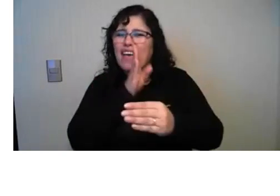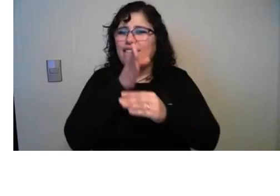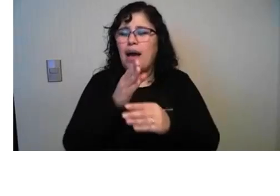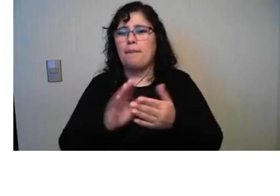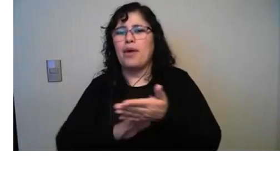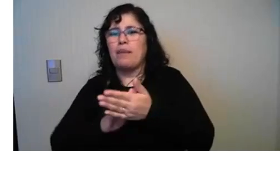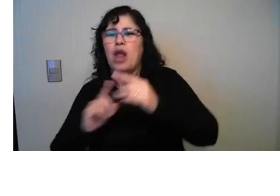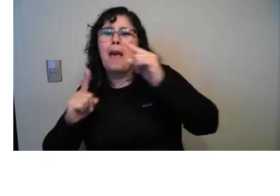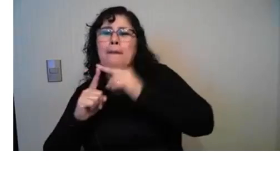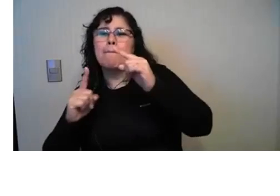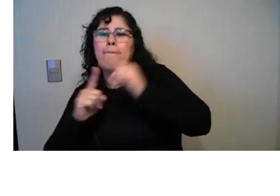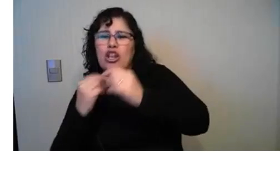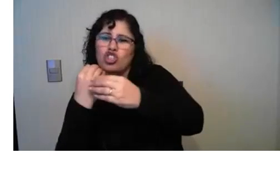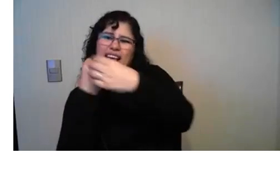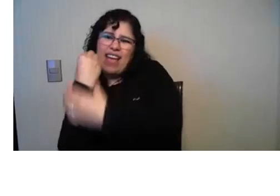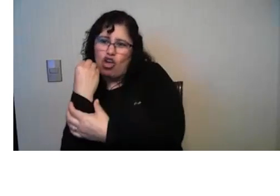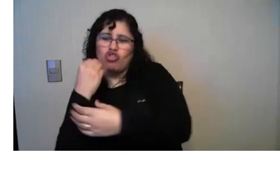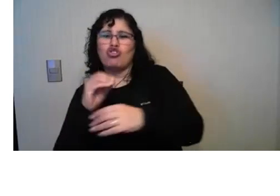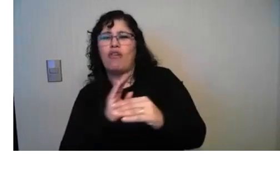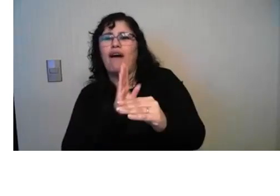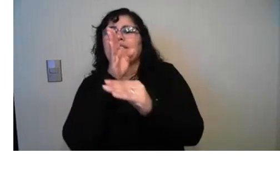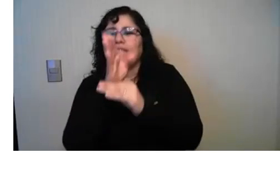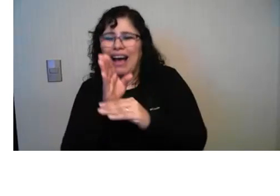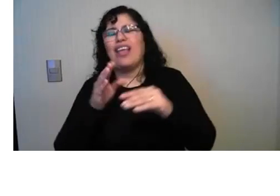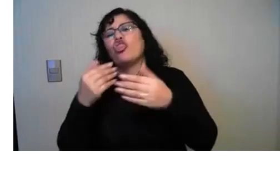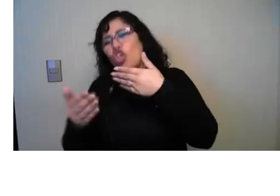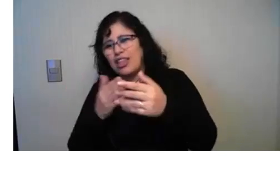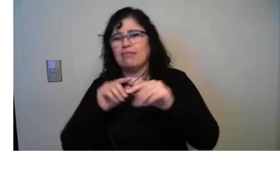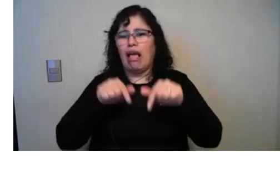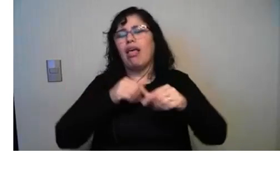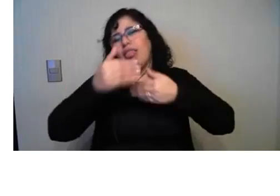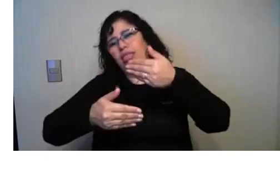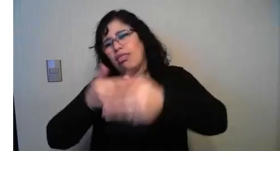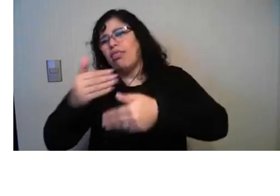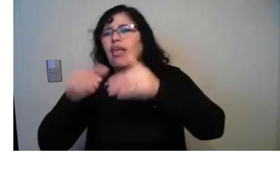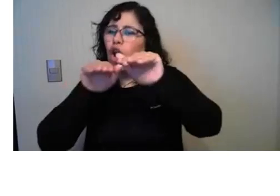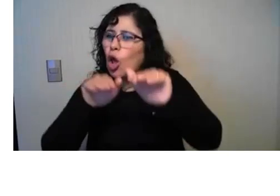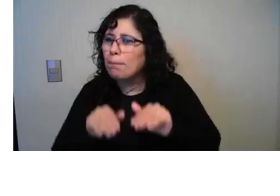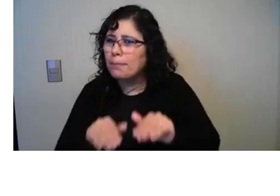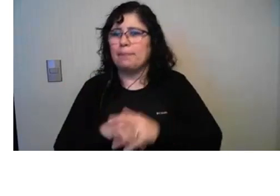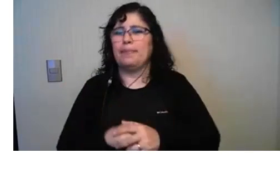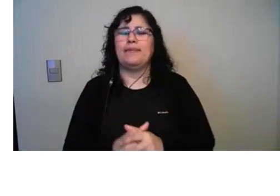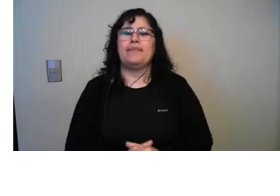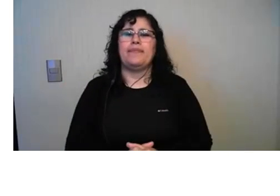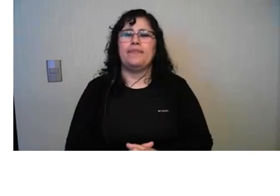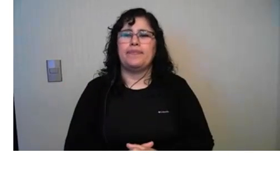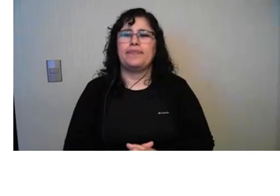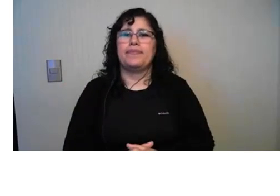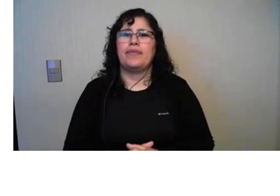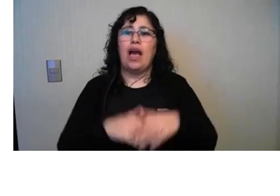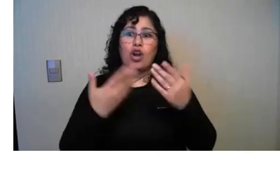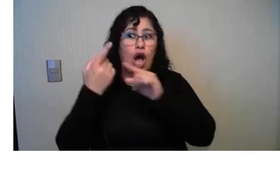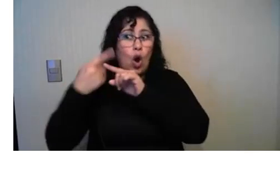cerebelo, espino talámico hacia el tálamo, y así sucesivamente. Bien, vamos a tener otra clase el